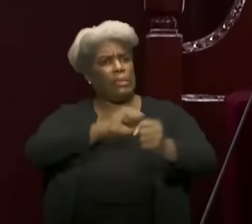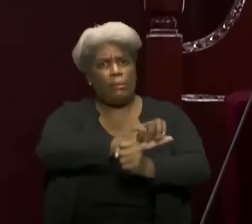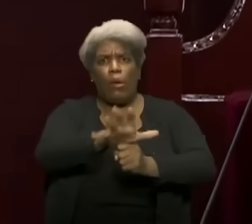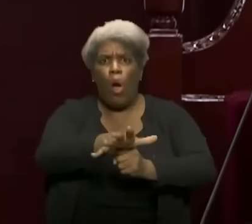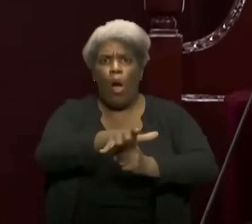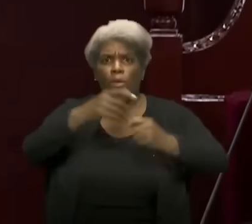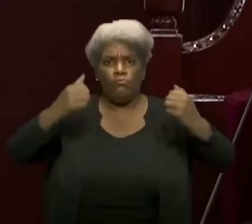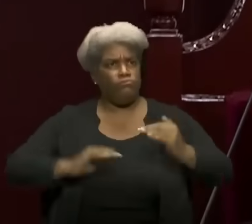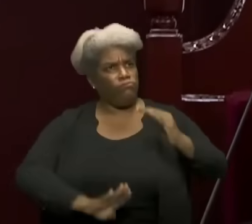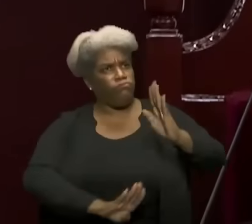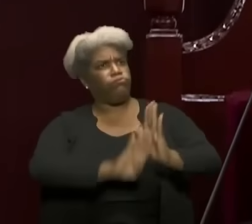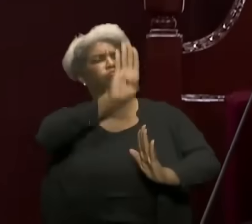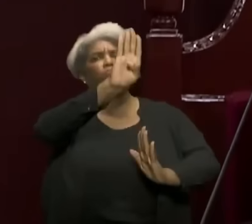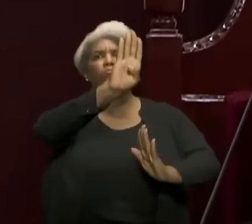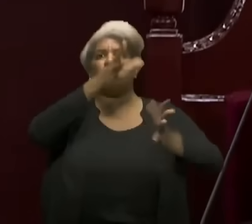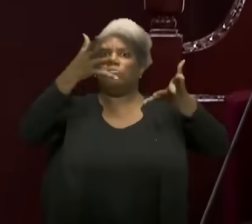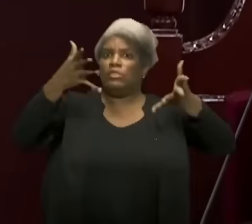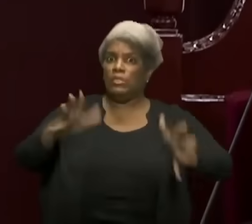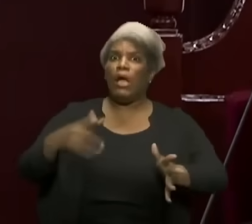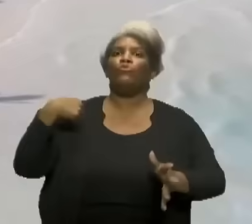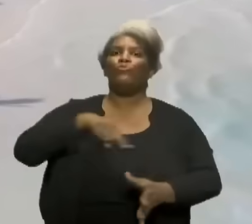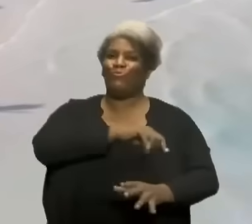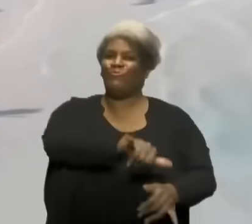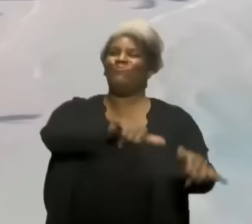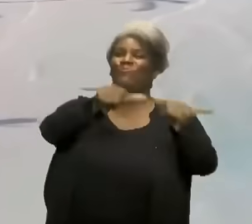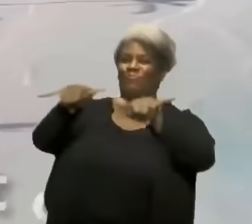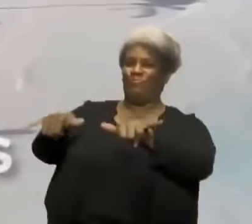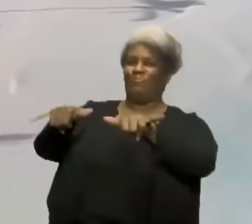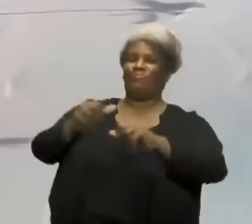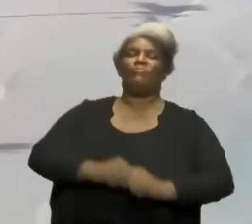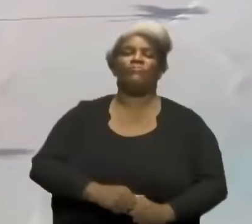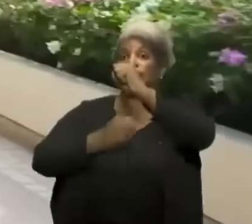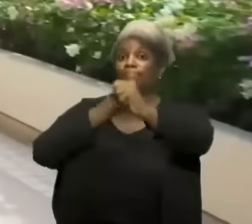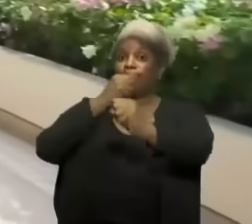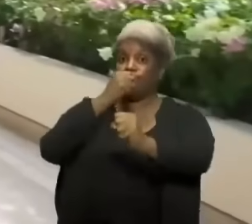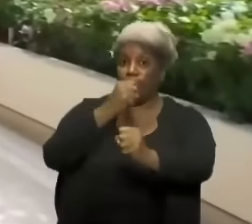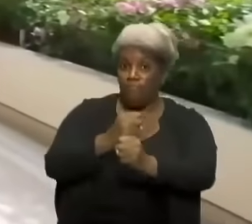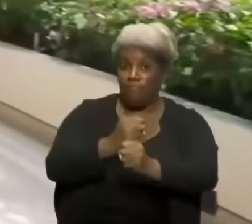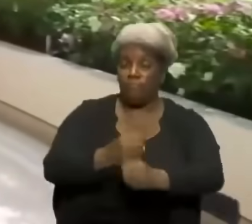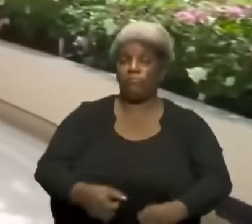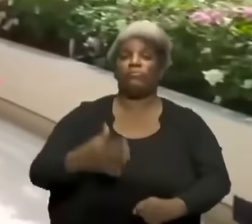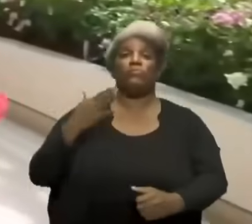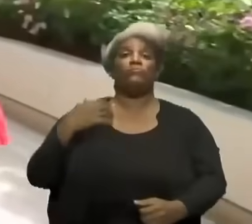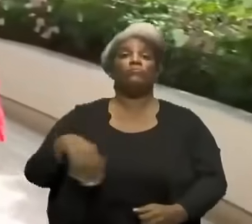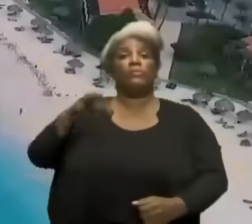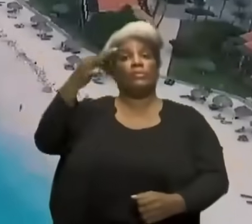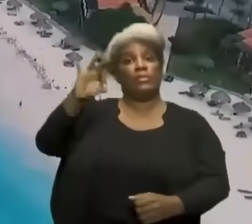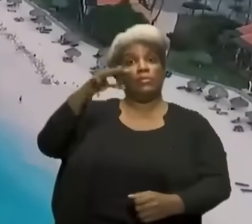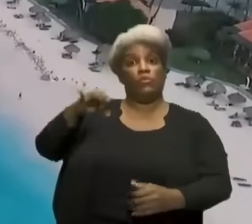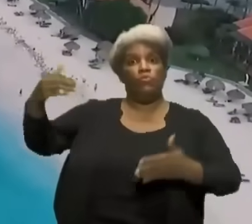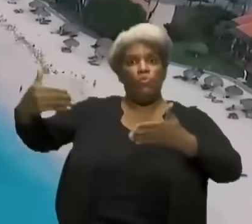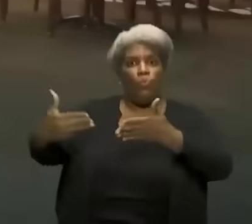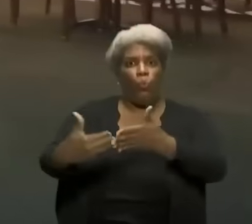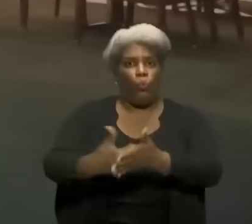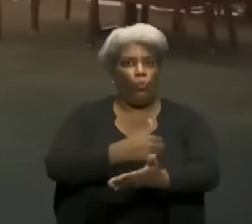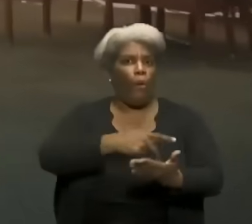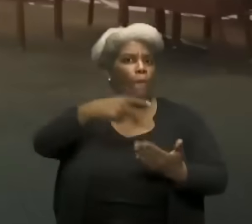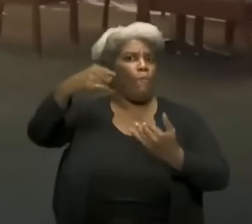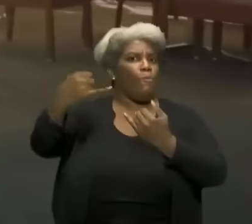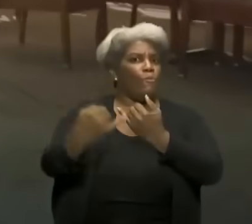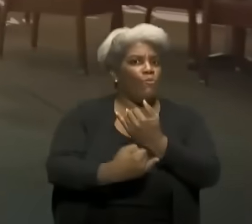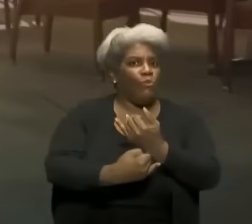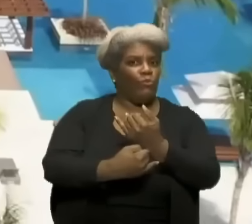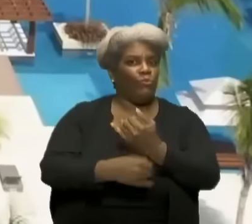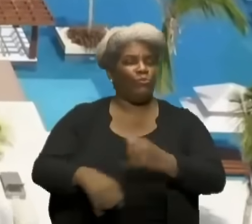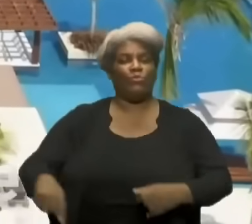en la actualidad tenemos en construcción para los próximos 3 años 19 nuevos proyectos de inversión hotelera para un total